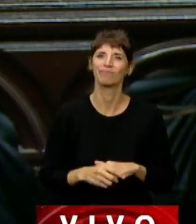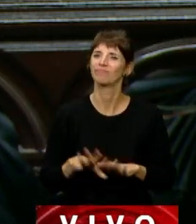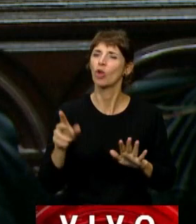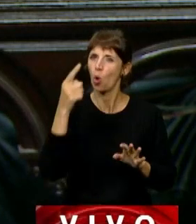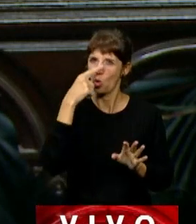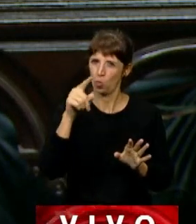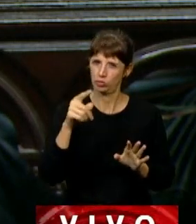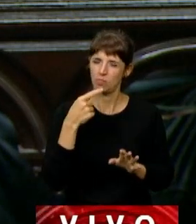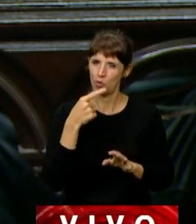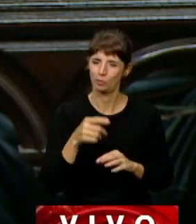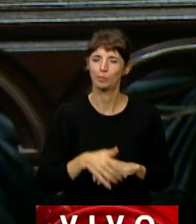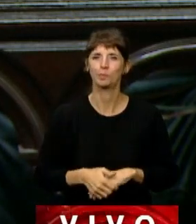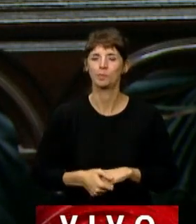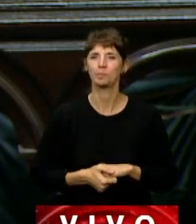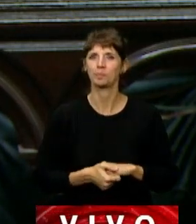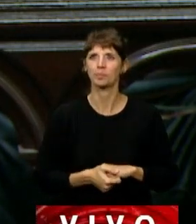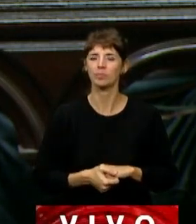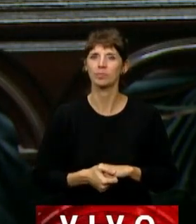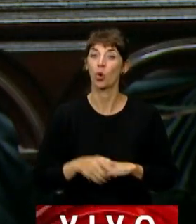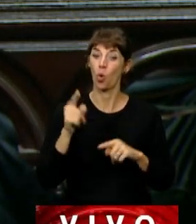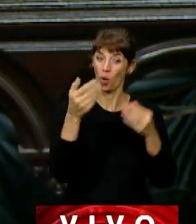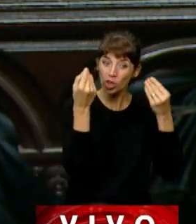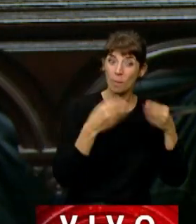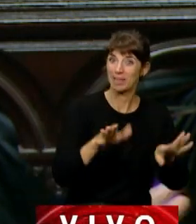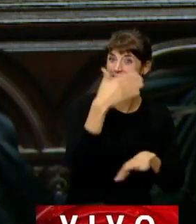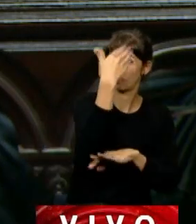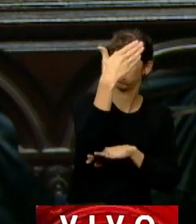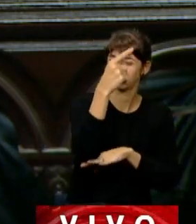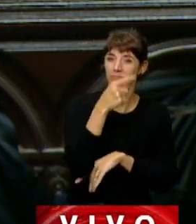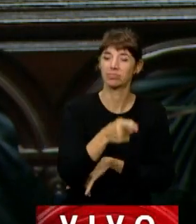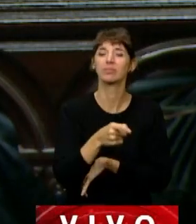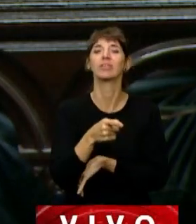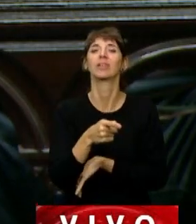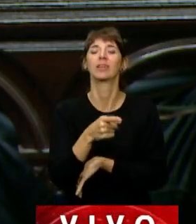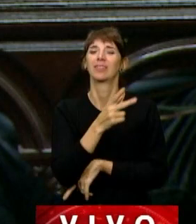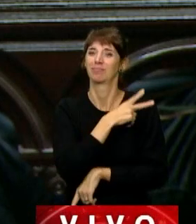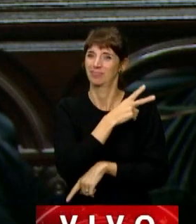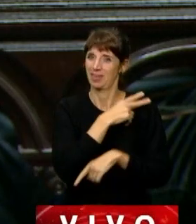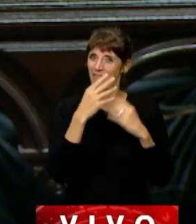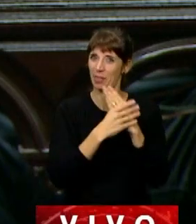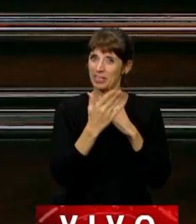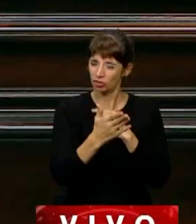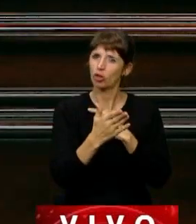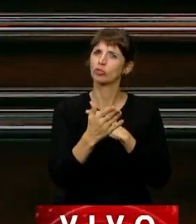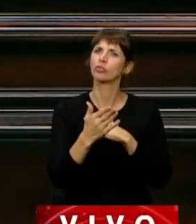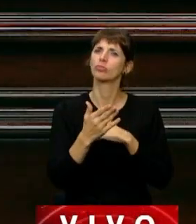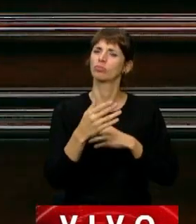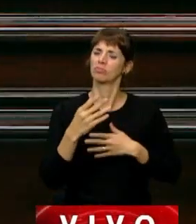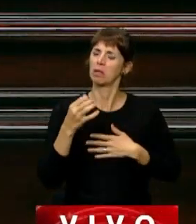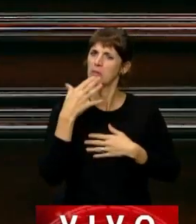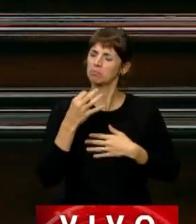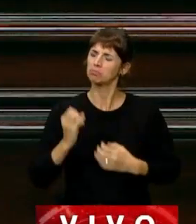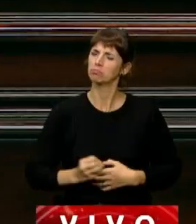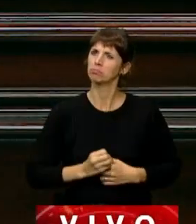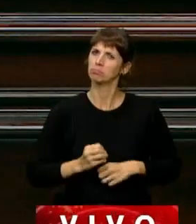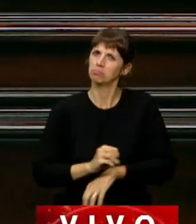esto. Usted hizo al arranque y al final de su intervención una referencia muy, muy sincera y muy emotiva